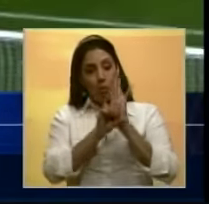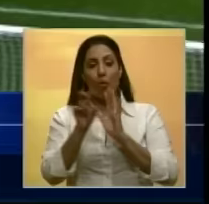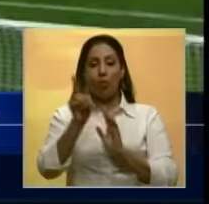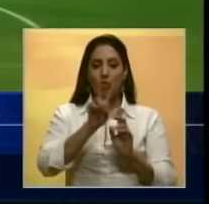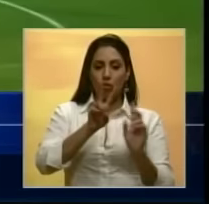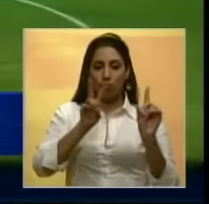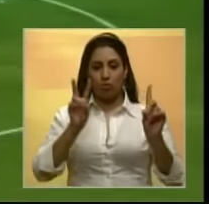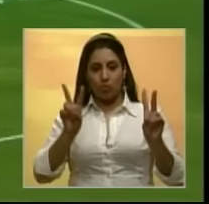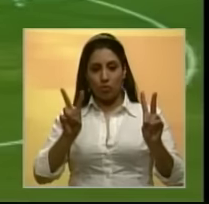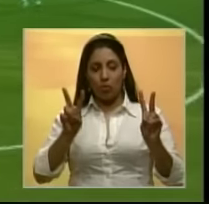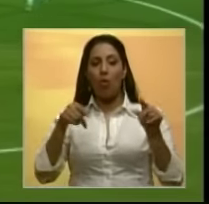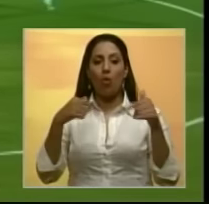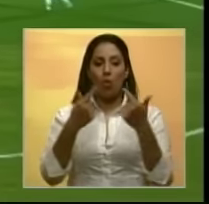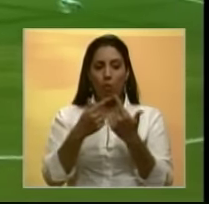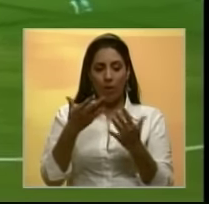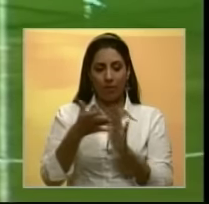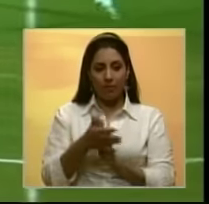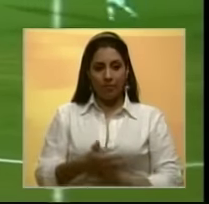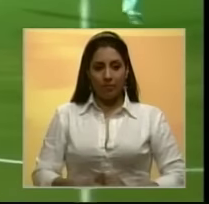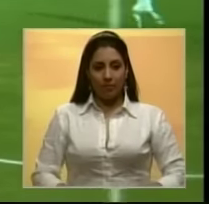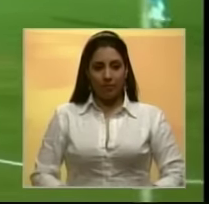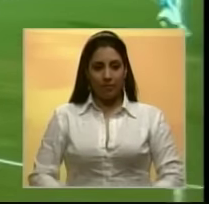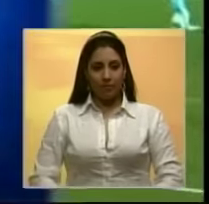empataron a 2 tantos en San Mamés.